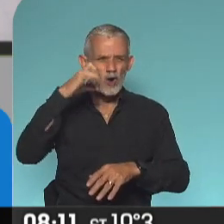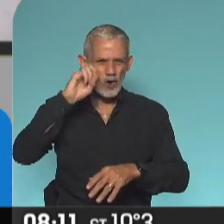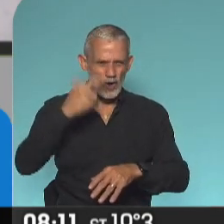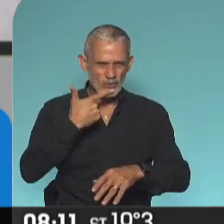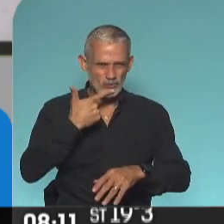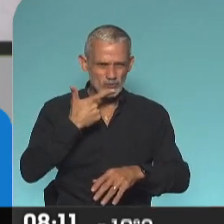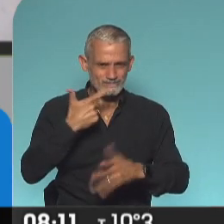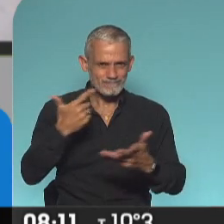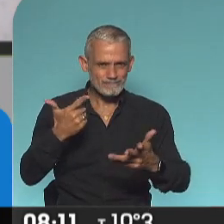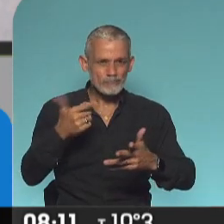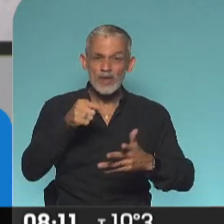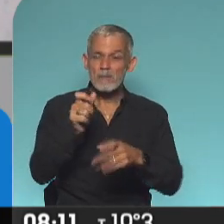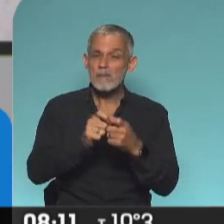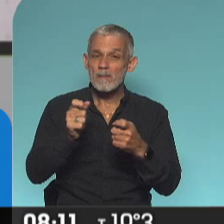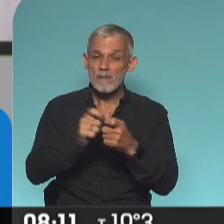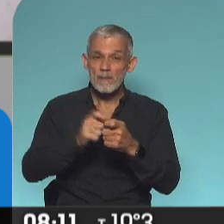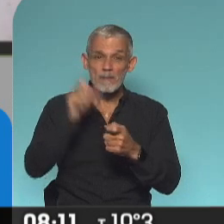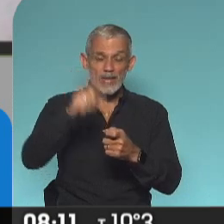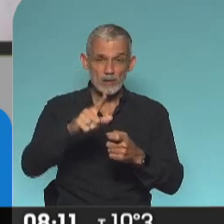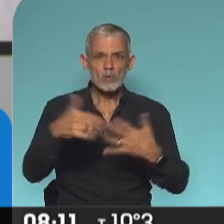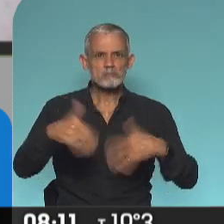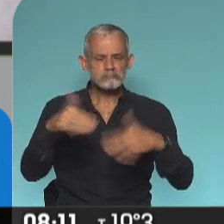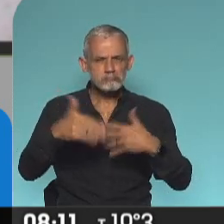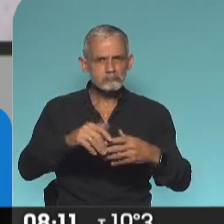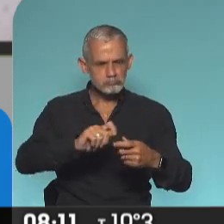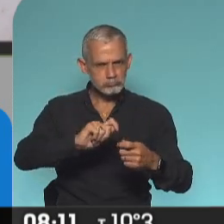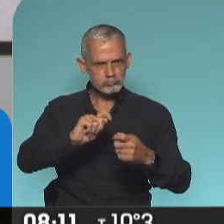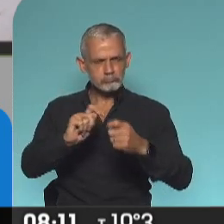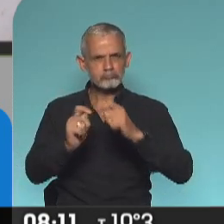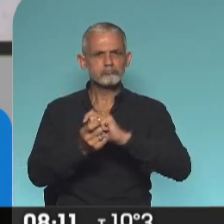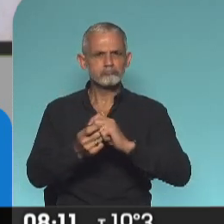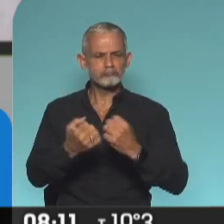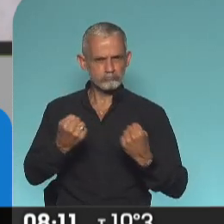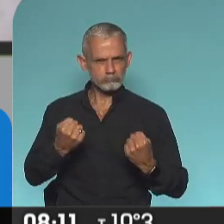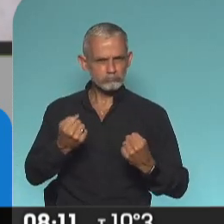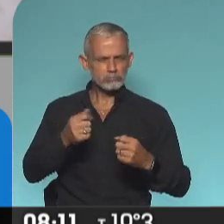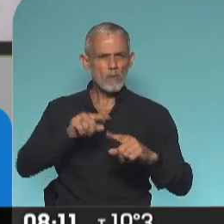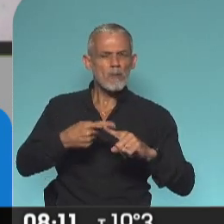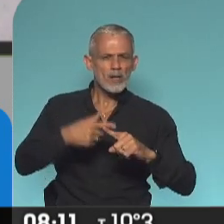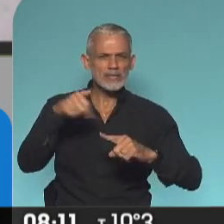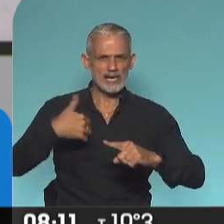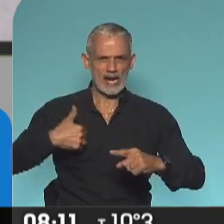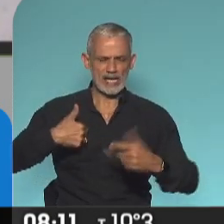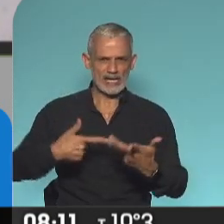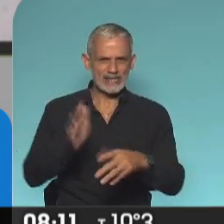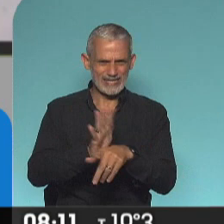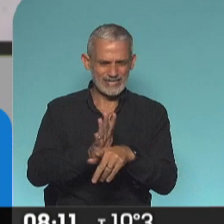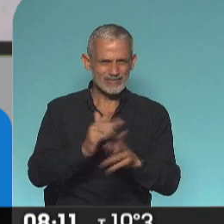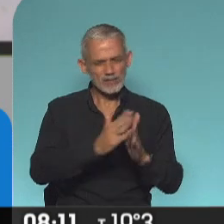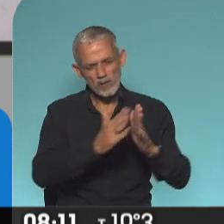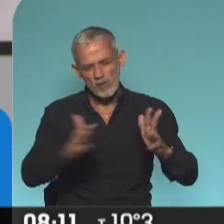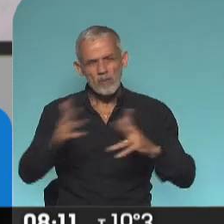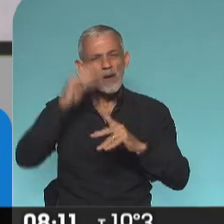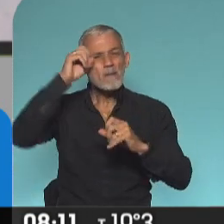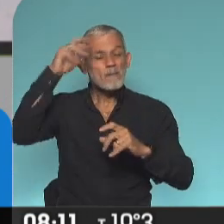junto a Claudio Gequino, una película que se transformó rápidamente en un ícono de resistencia del cine argentino. Más tarde, con